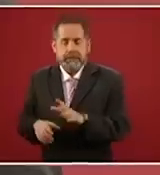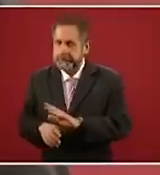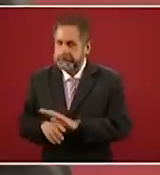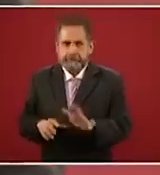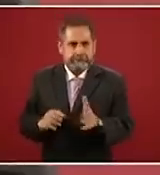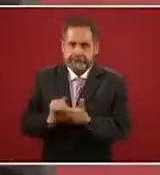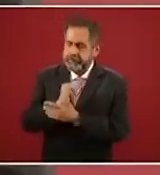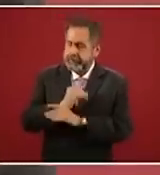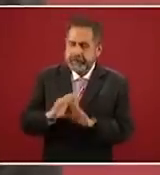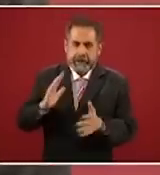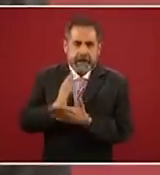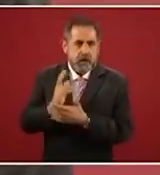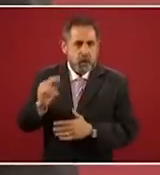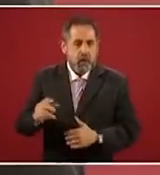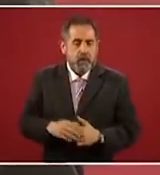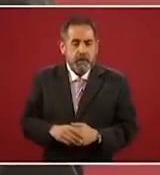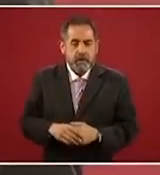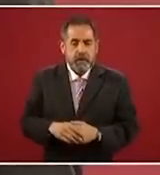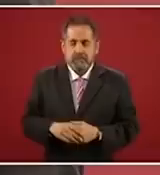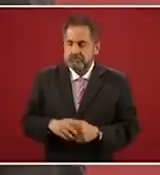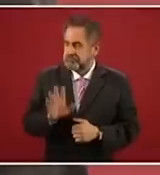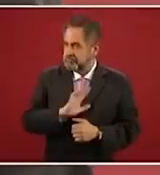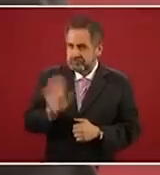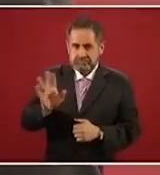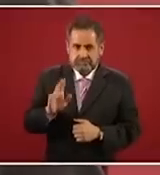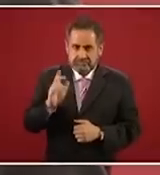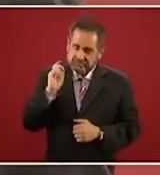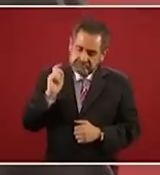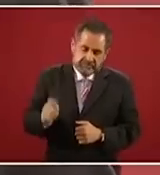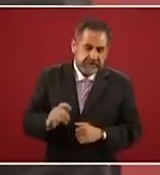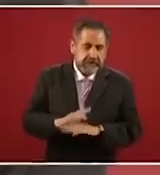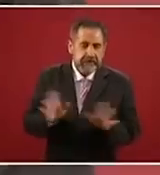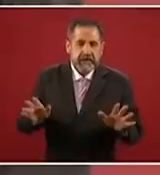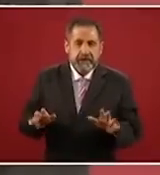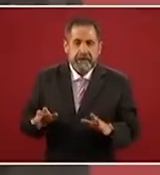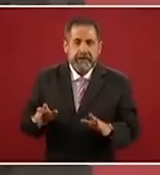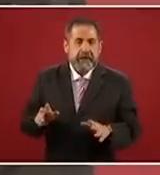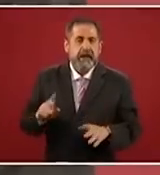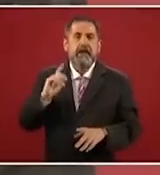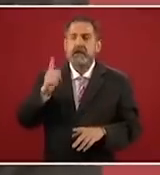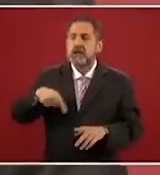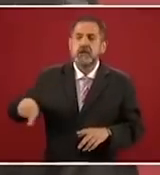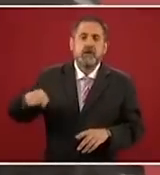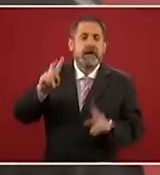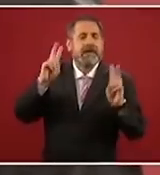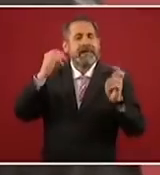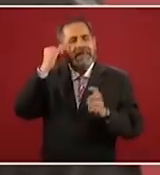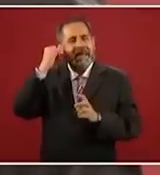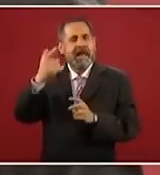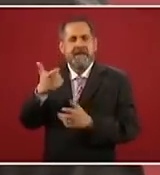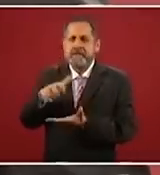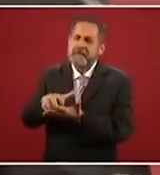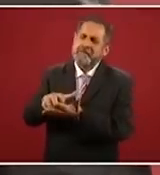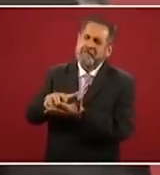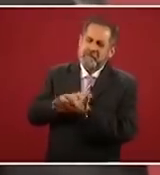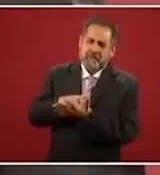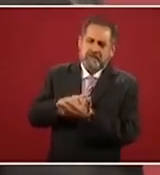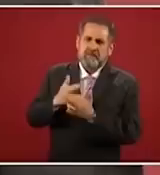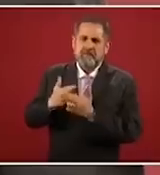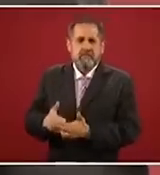y se aplica una política de austeridad, pues